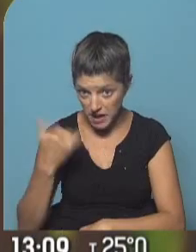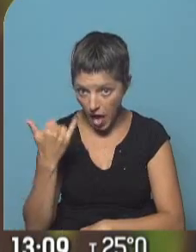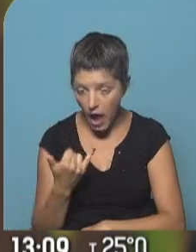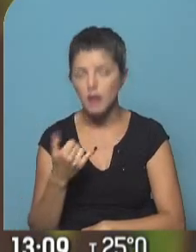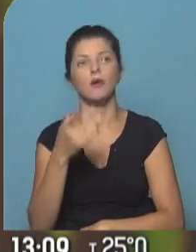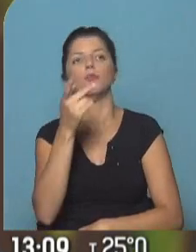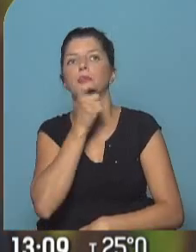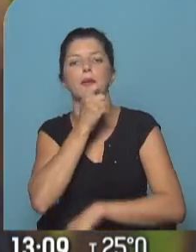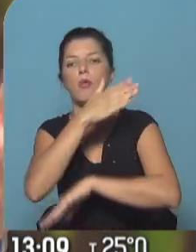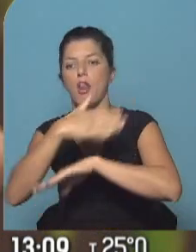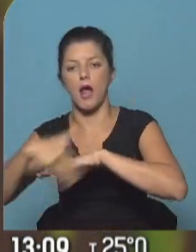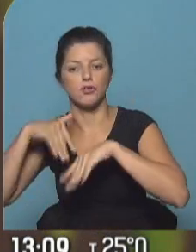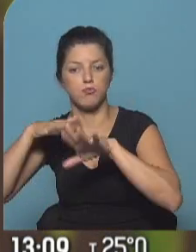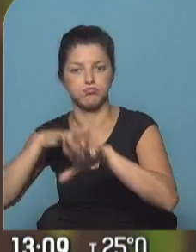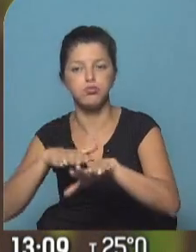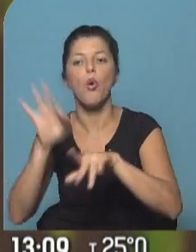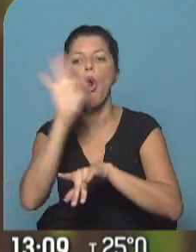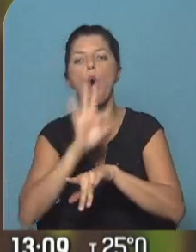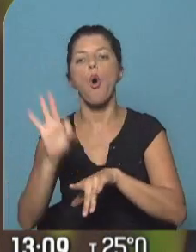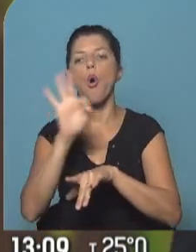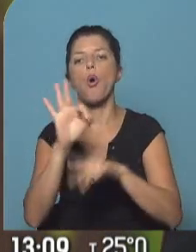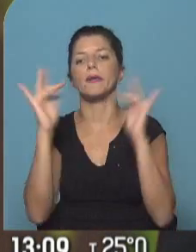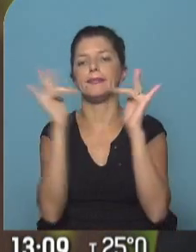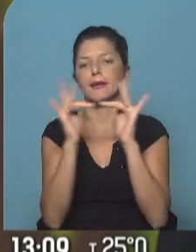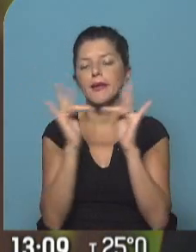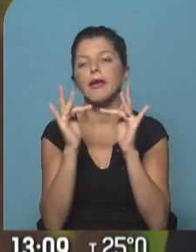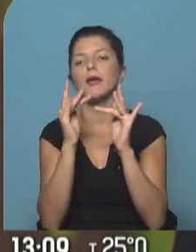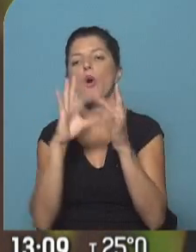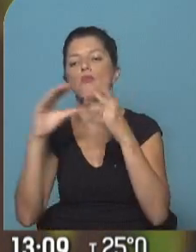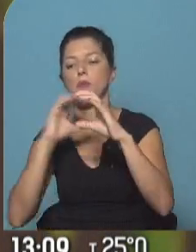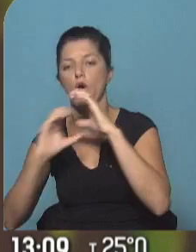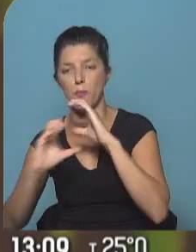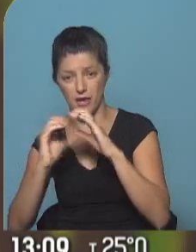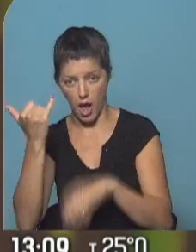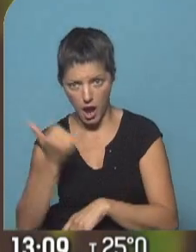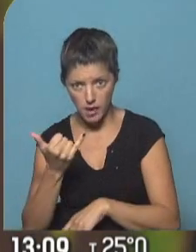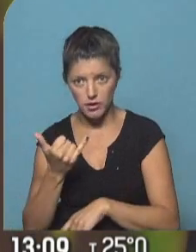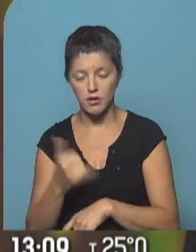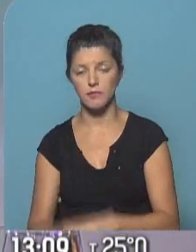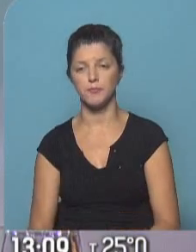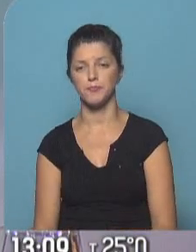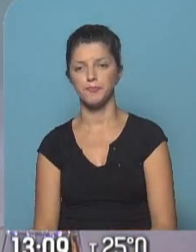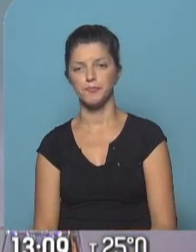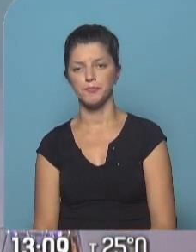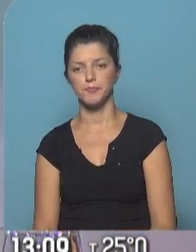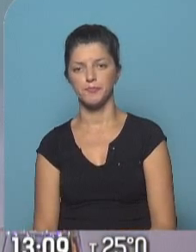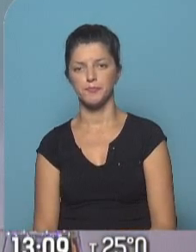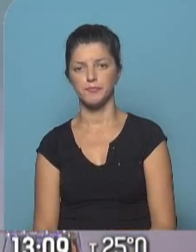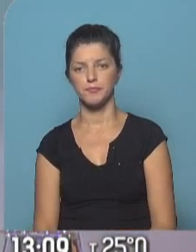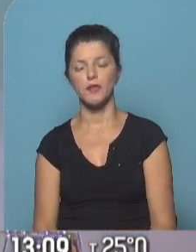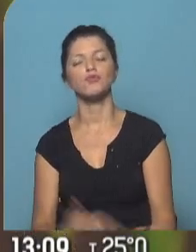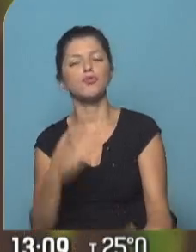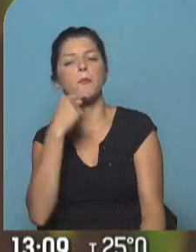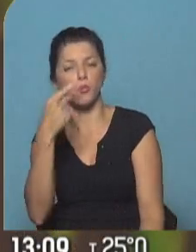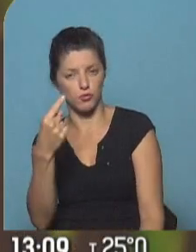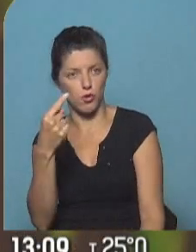sociales, hay algún tipo de medio de comunicación. Entonces, ¿cuál es el nivel? A ver, ¿cuán cerrado es el totalitarismo o el autoritarismo